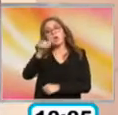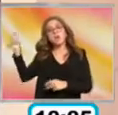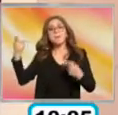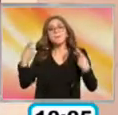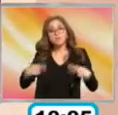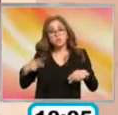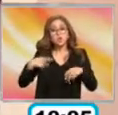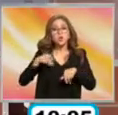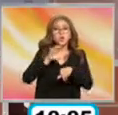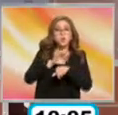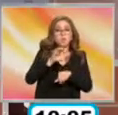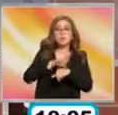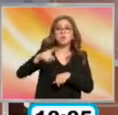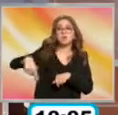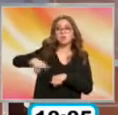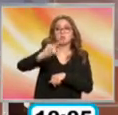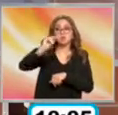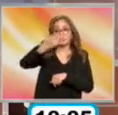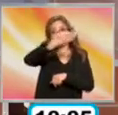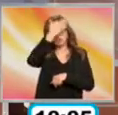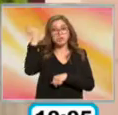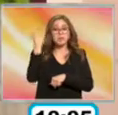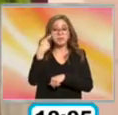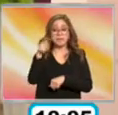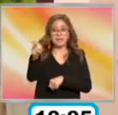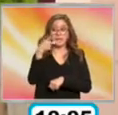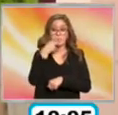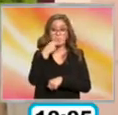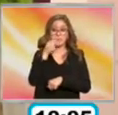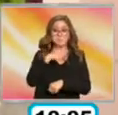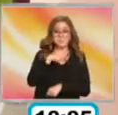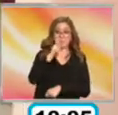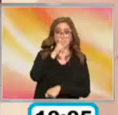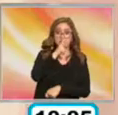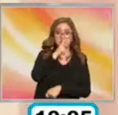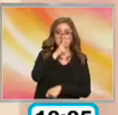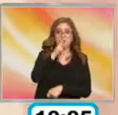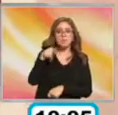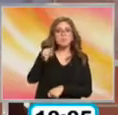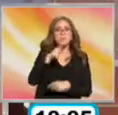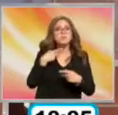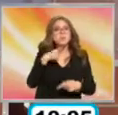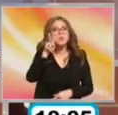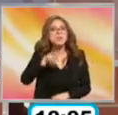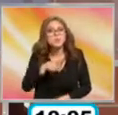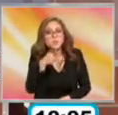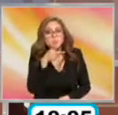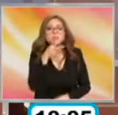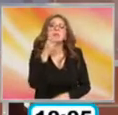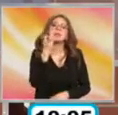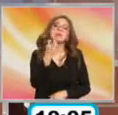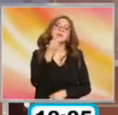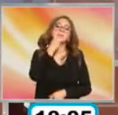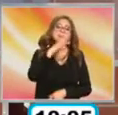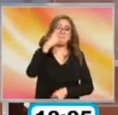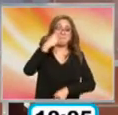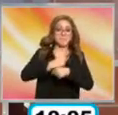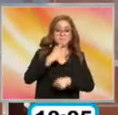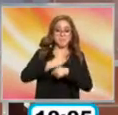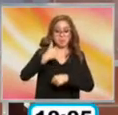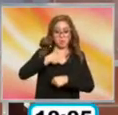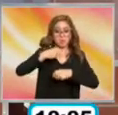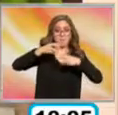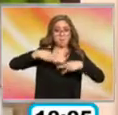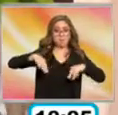todavía no sabe que él es mi padre. Y cuando se enteran reacciona como, wow. What? Y es muy agradable que la gente primero me haya conocido por la